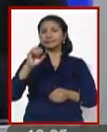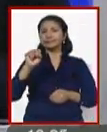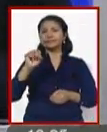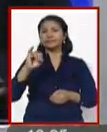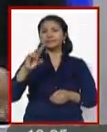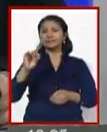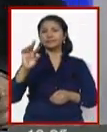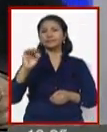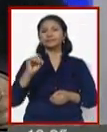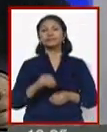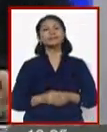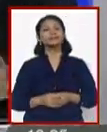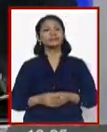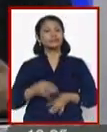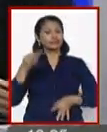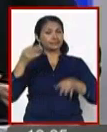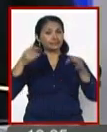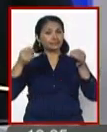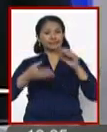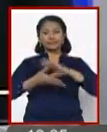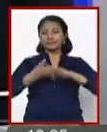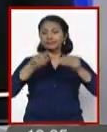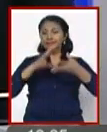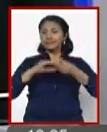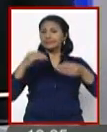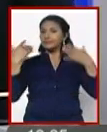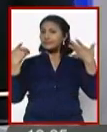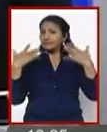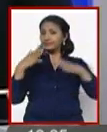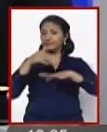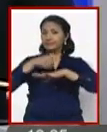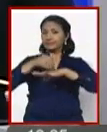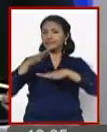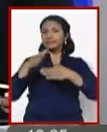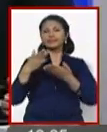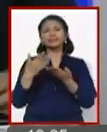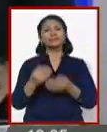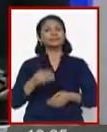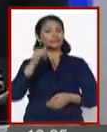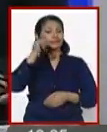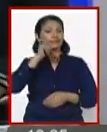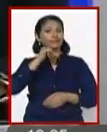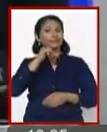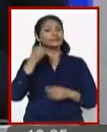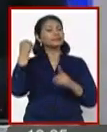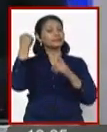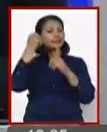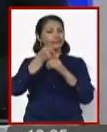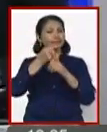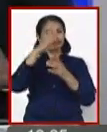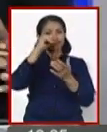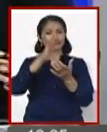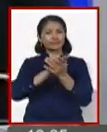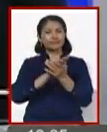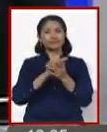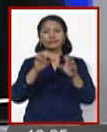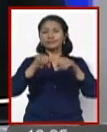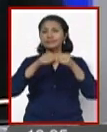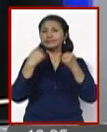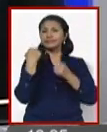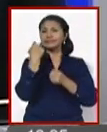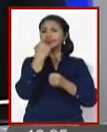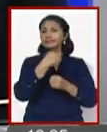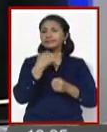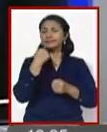Isidora Jiménez. Y a propósito de juez, vamos a contarles que se ha determinado enviar a Palma Sola a la mujer que agredió a su concubino hasta fracturarle